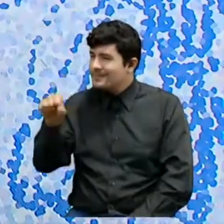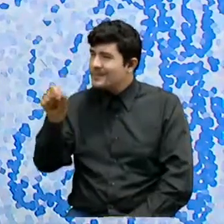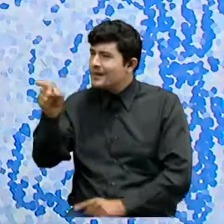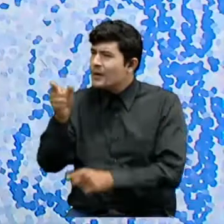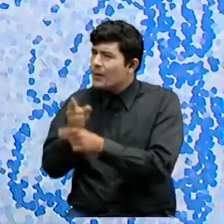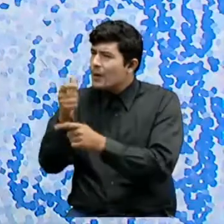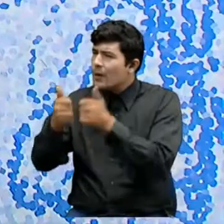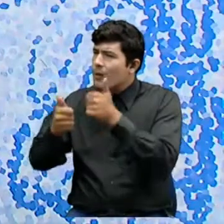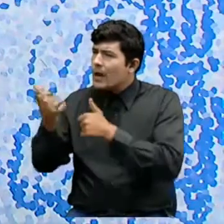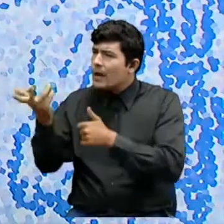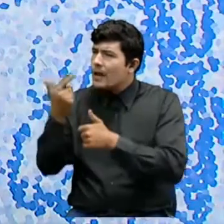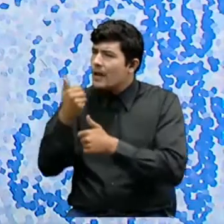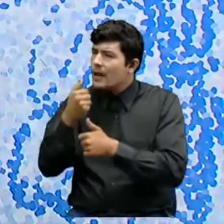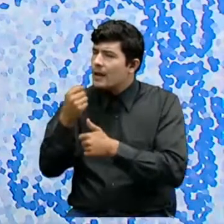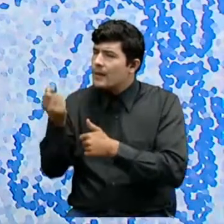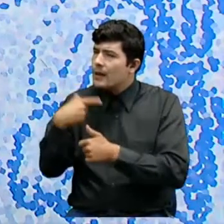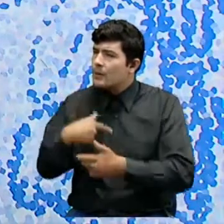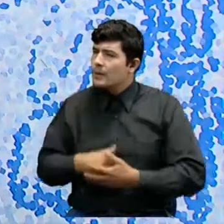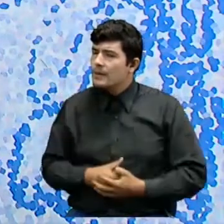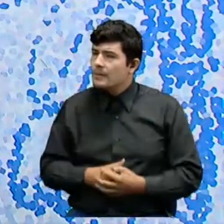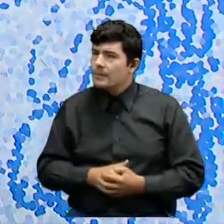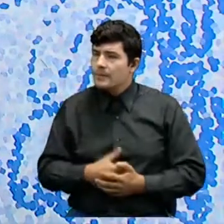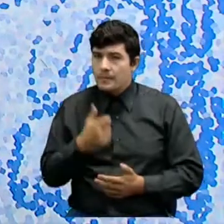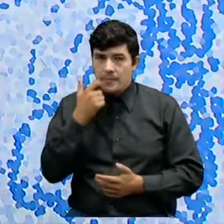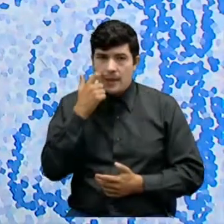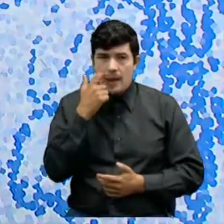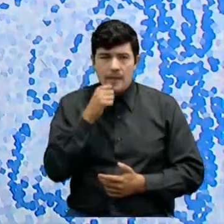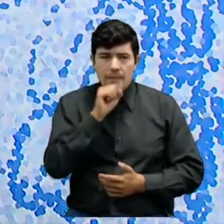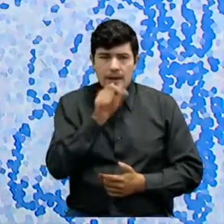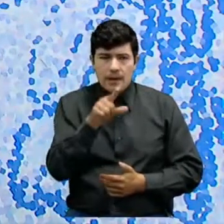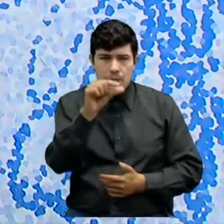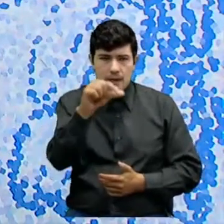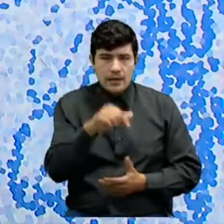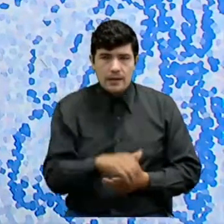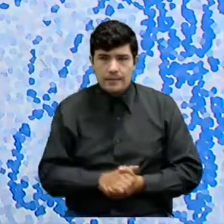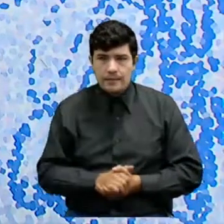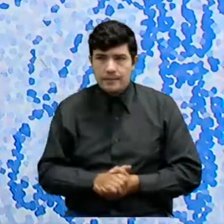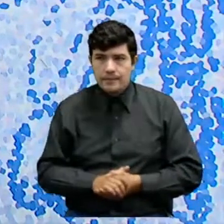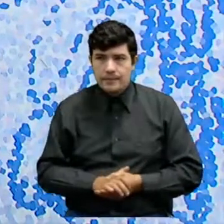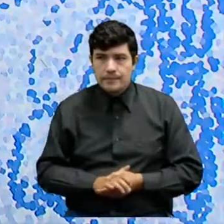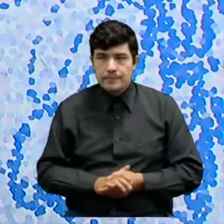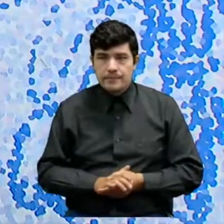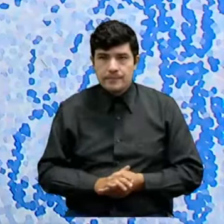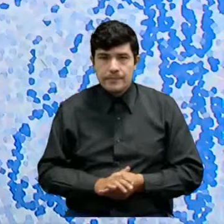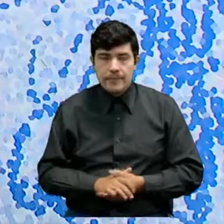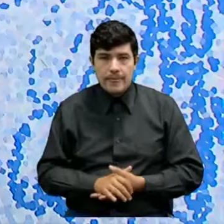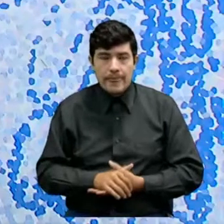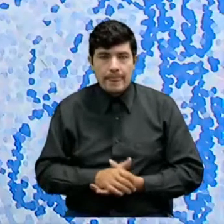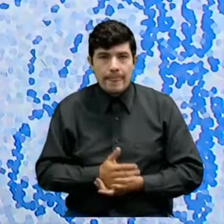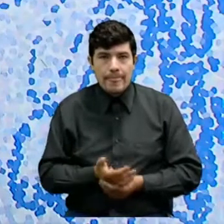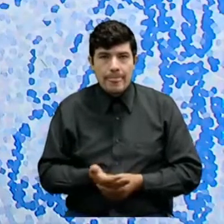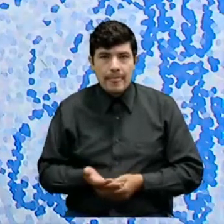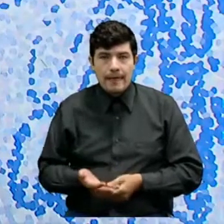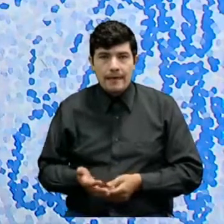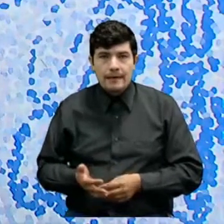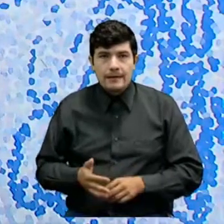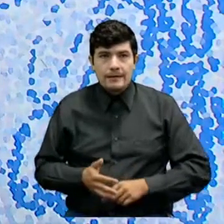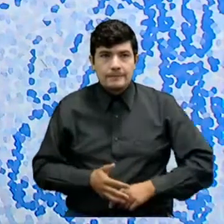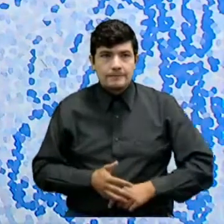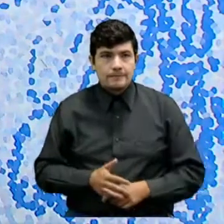inquietud? Una preguntita, sin pretender separarme mucho del tema